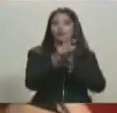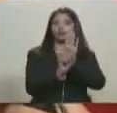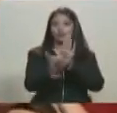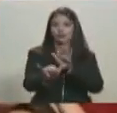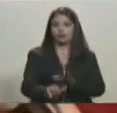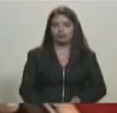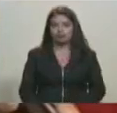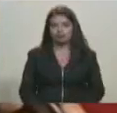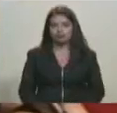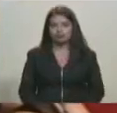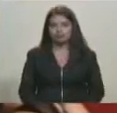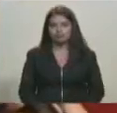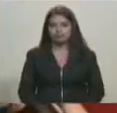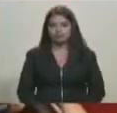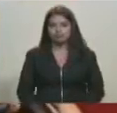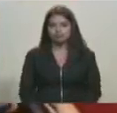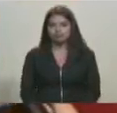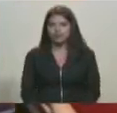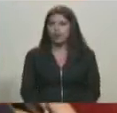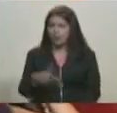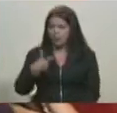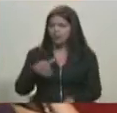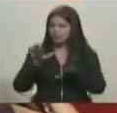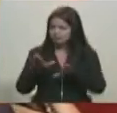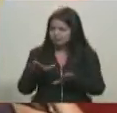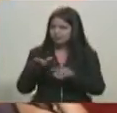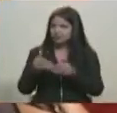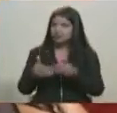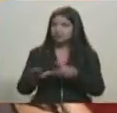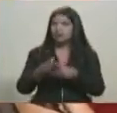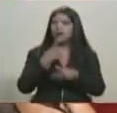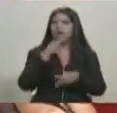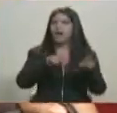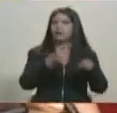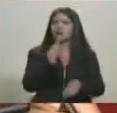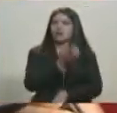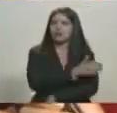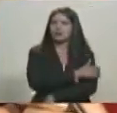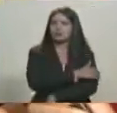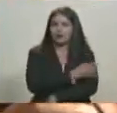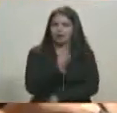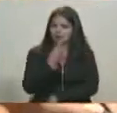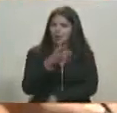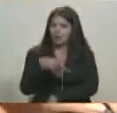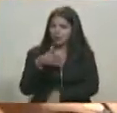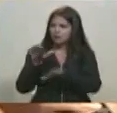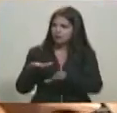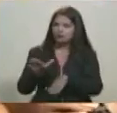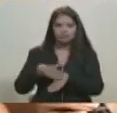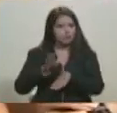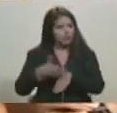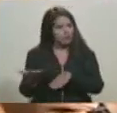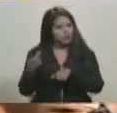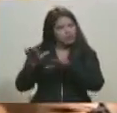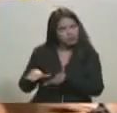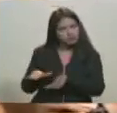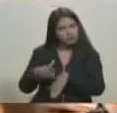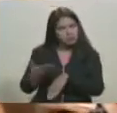¿Podrían postergar las elecciones como han dicho sectores de la oposición? ¿Por qué habría que